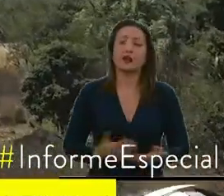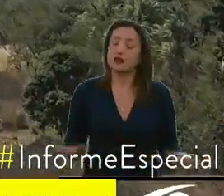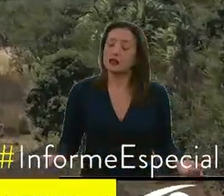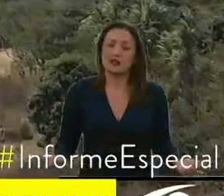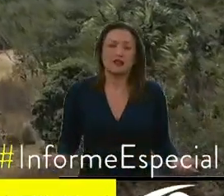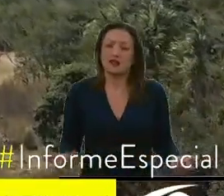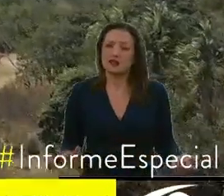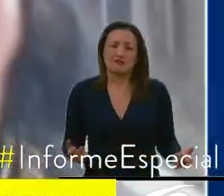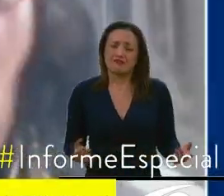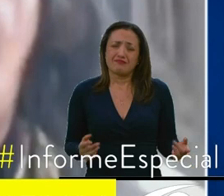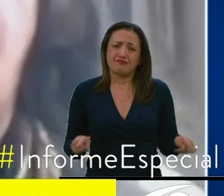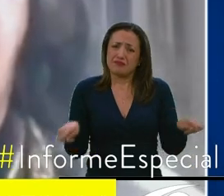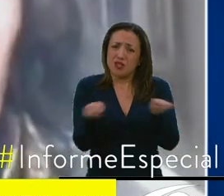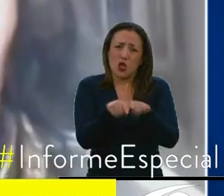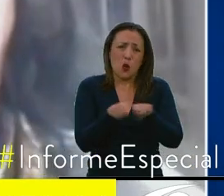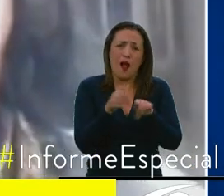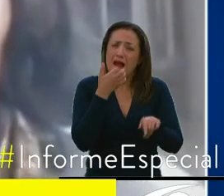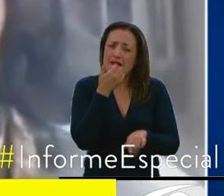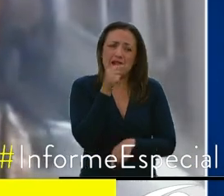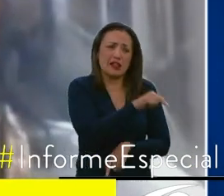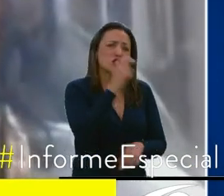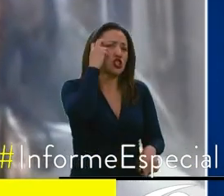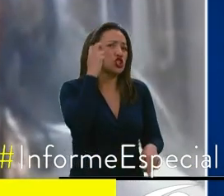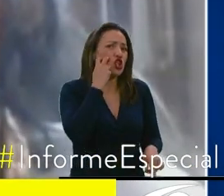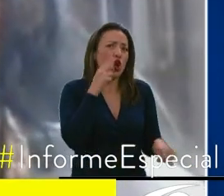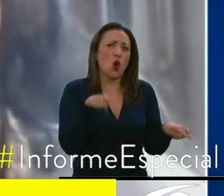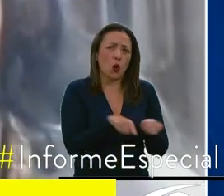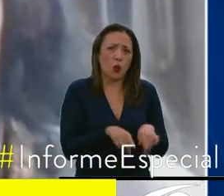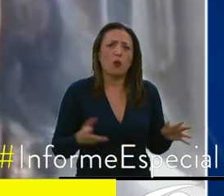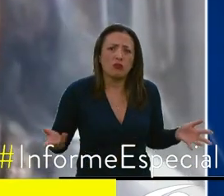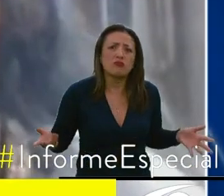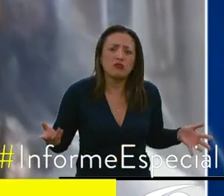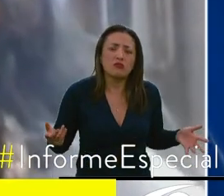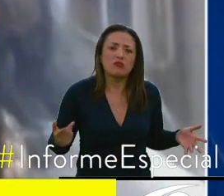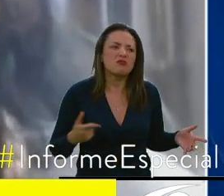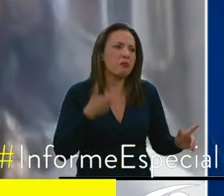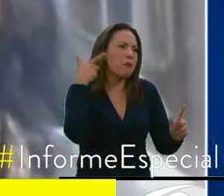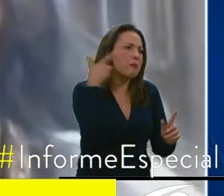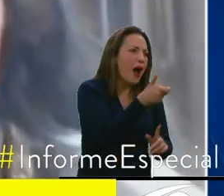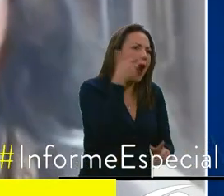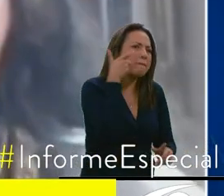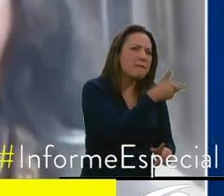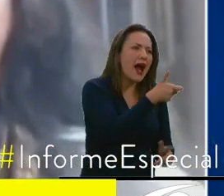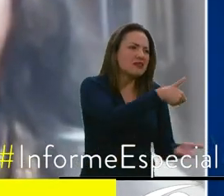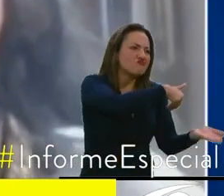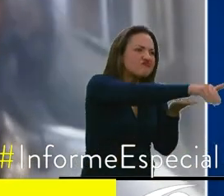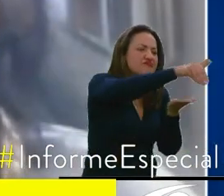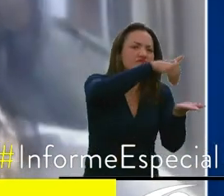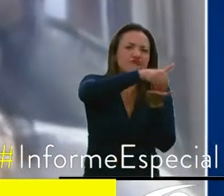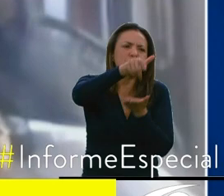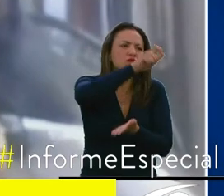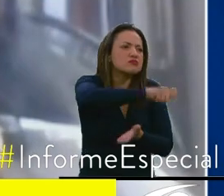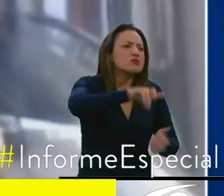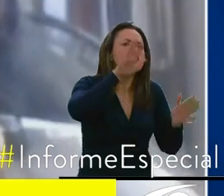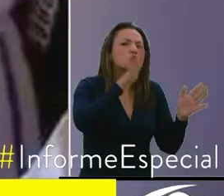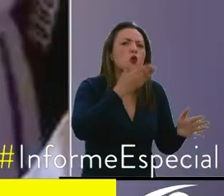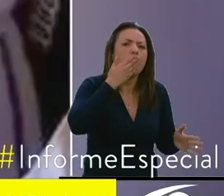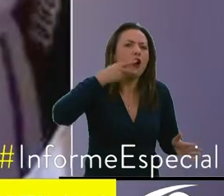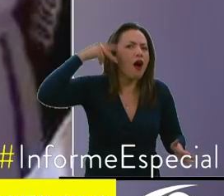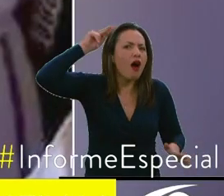pasando en el Chocó, en donde se están asesinando y desplazando comunidades